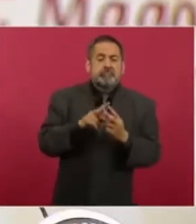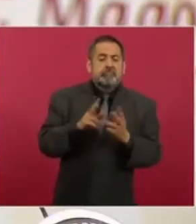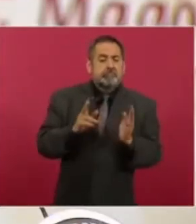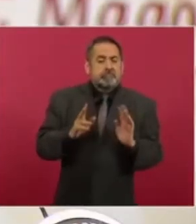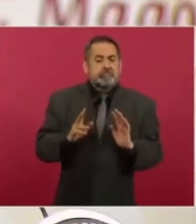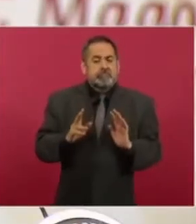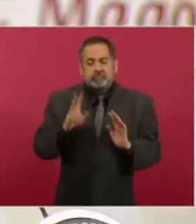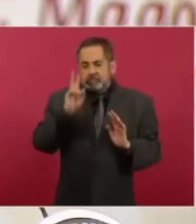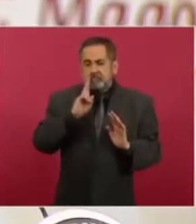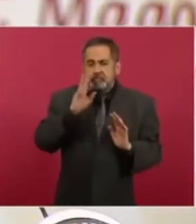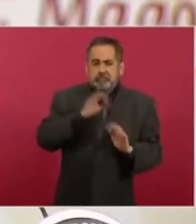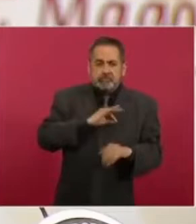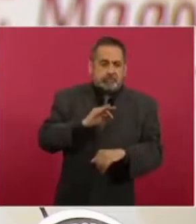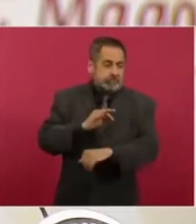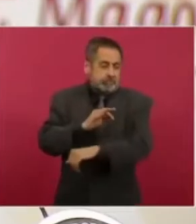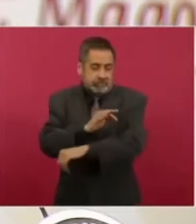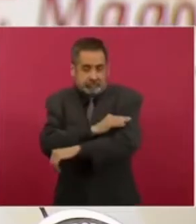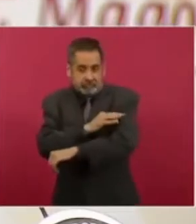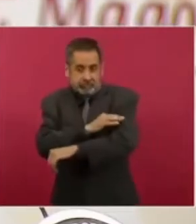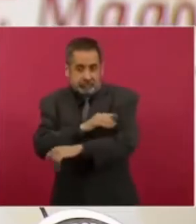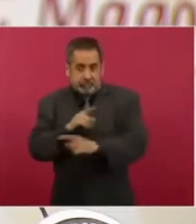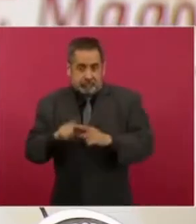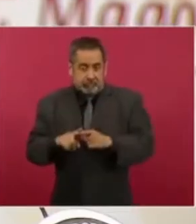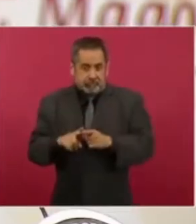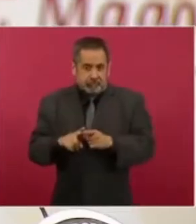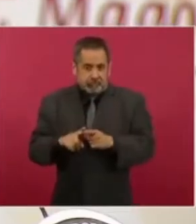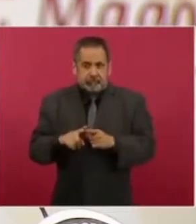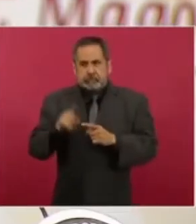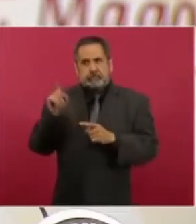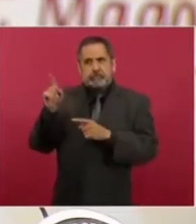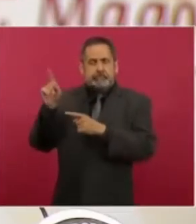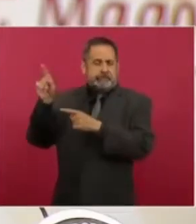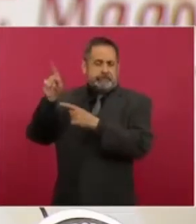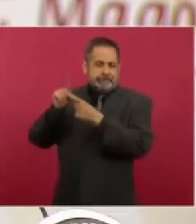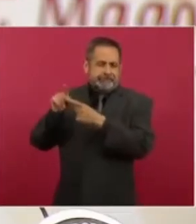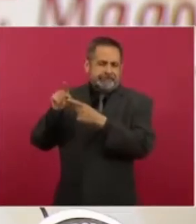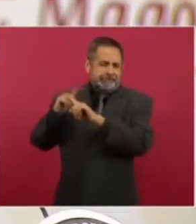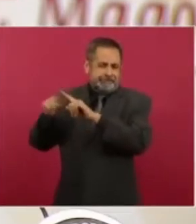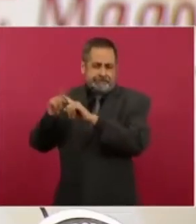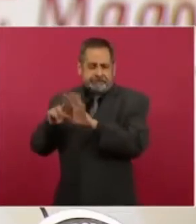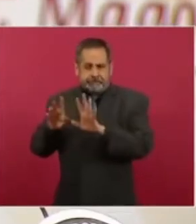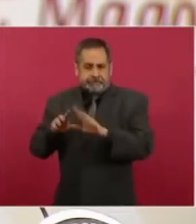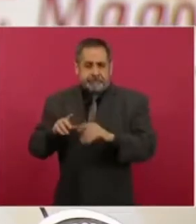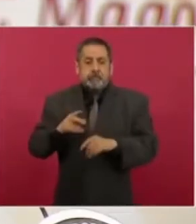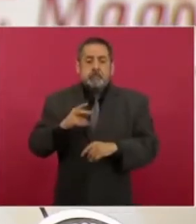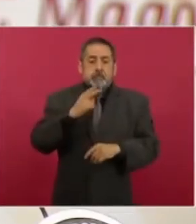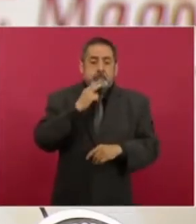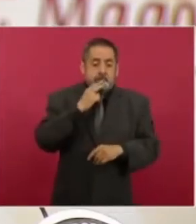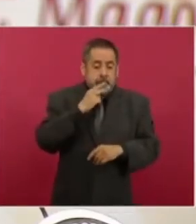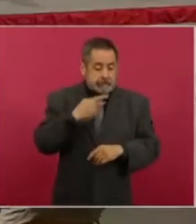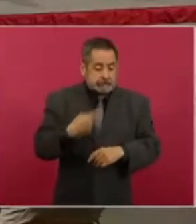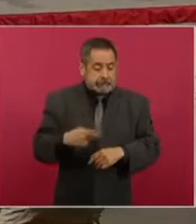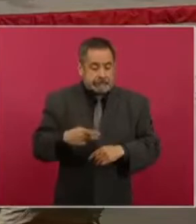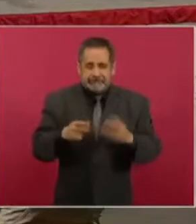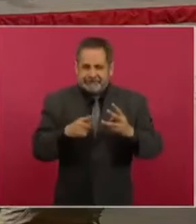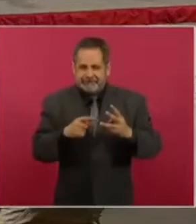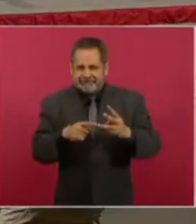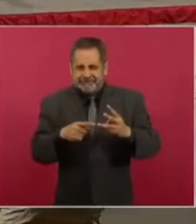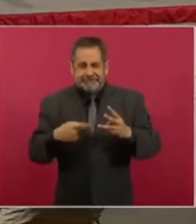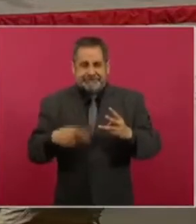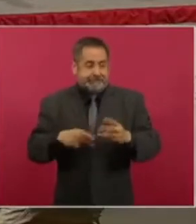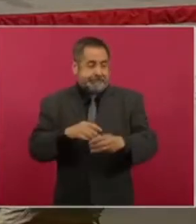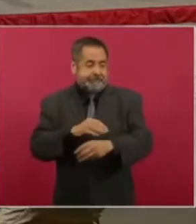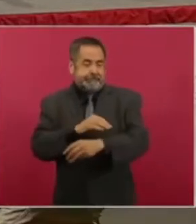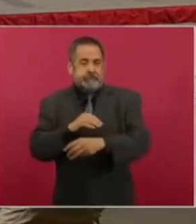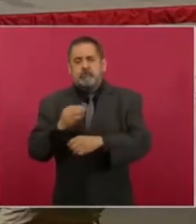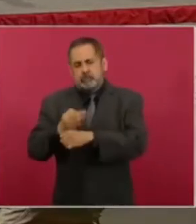en el ensayo, en vez de ser la vacuna que convencionalmente estemos utilizando para los refuerzos, en este momento es la